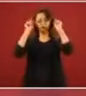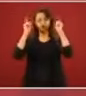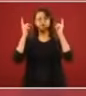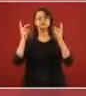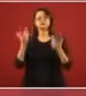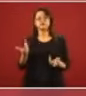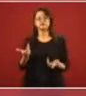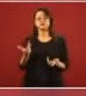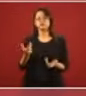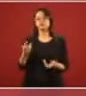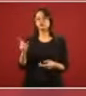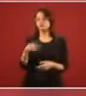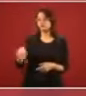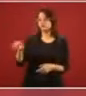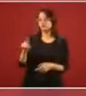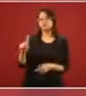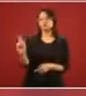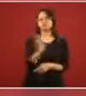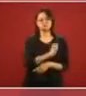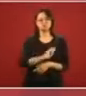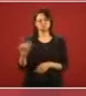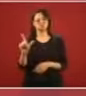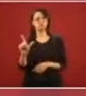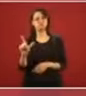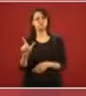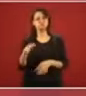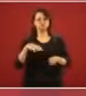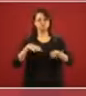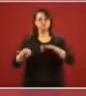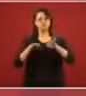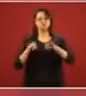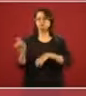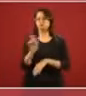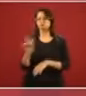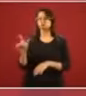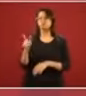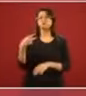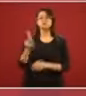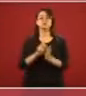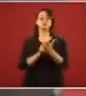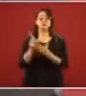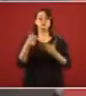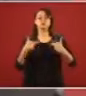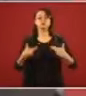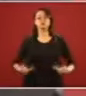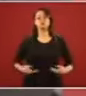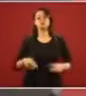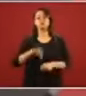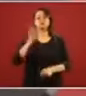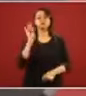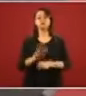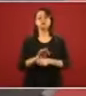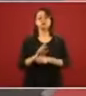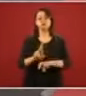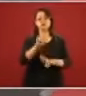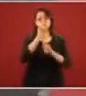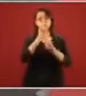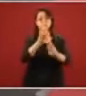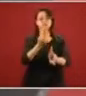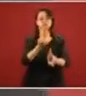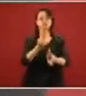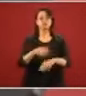estén actuando con profesionalismo, pero defendiendo derechos humanos y con el uso